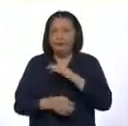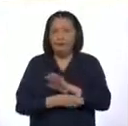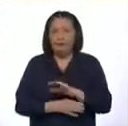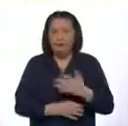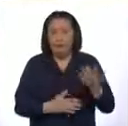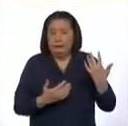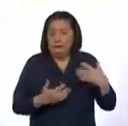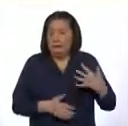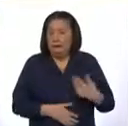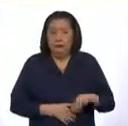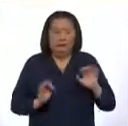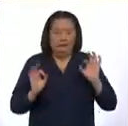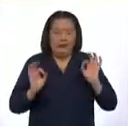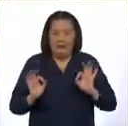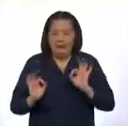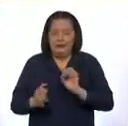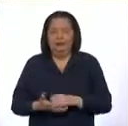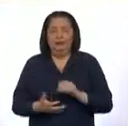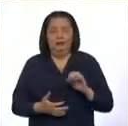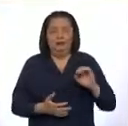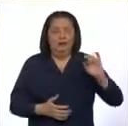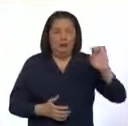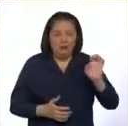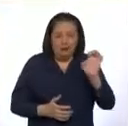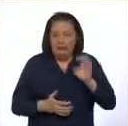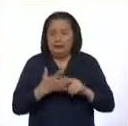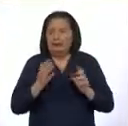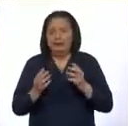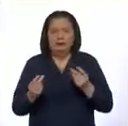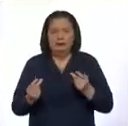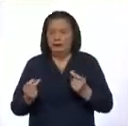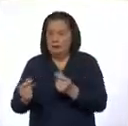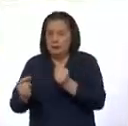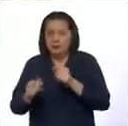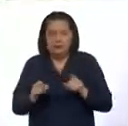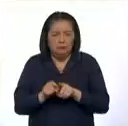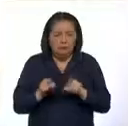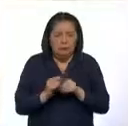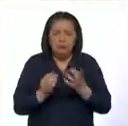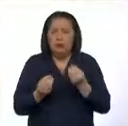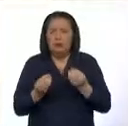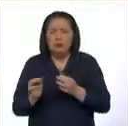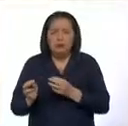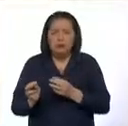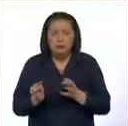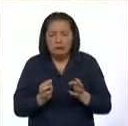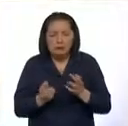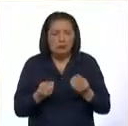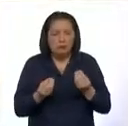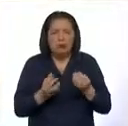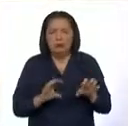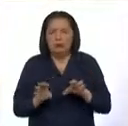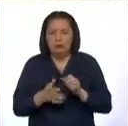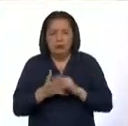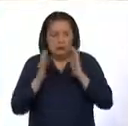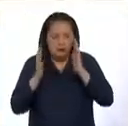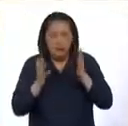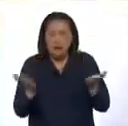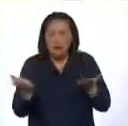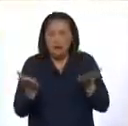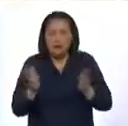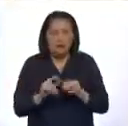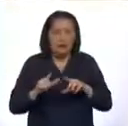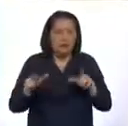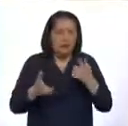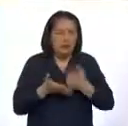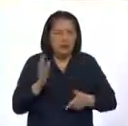Ante una emergencia es muy importante no solo actuar con rapidez, sino también actuar con estrategia, saber cómo vamos a estar, hacia dónde nos vamos a